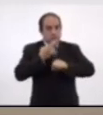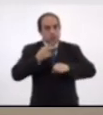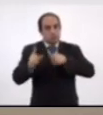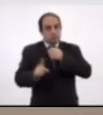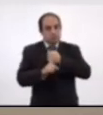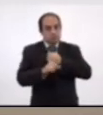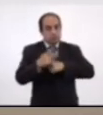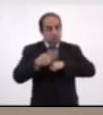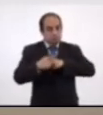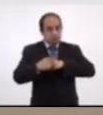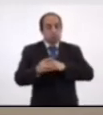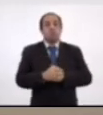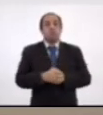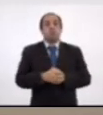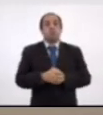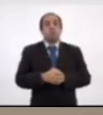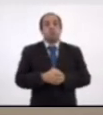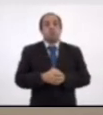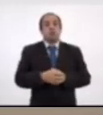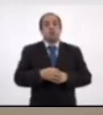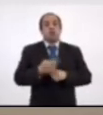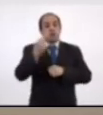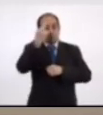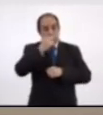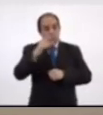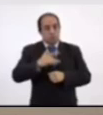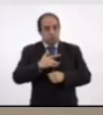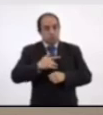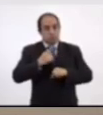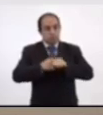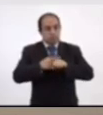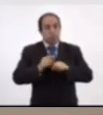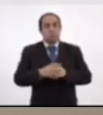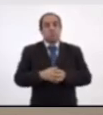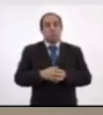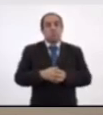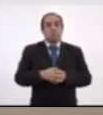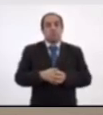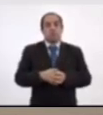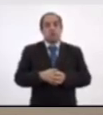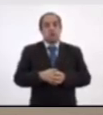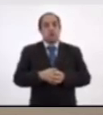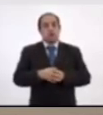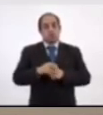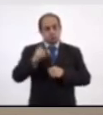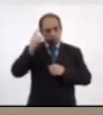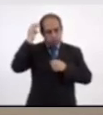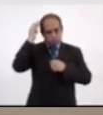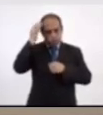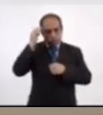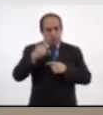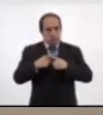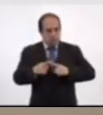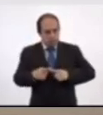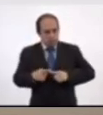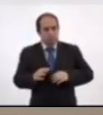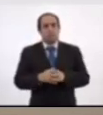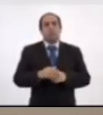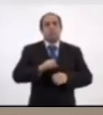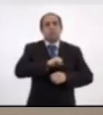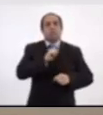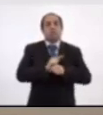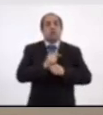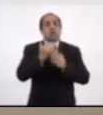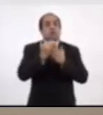riesgo, consultas de cardiología, medicina interna, nefrología, oftalmología, neurología y otras varias especialidades,